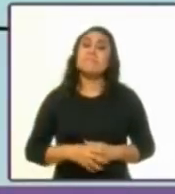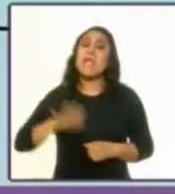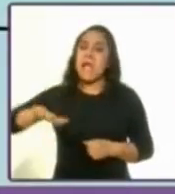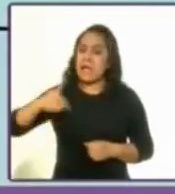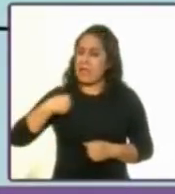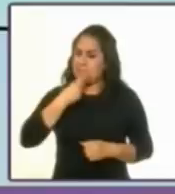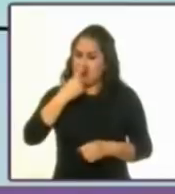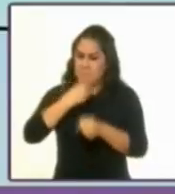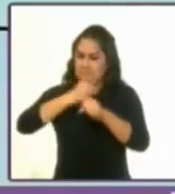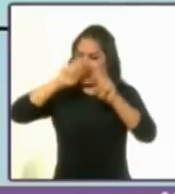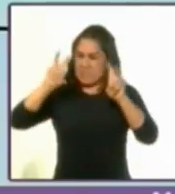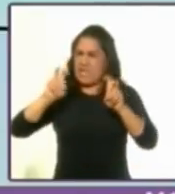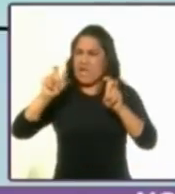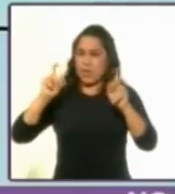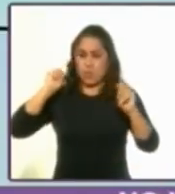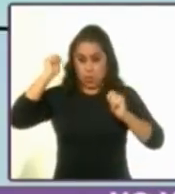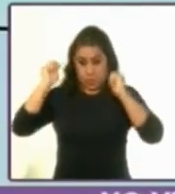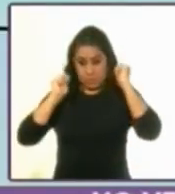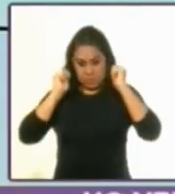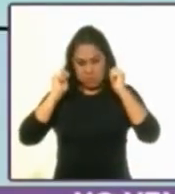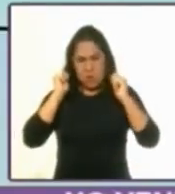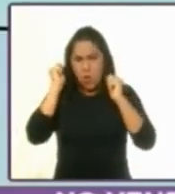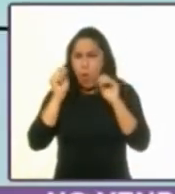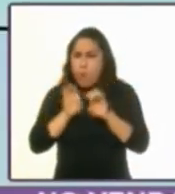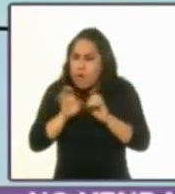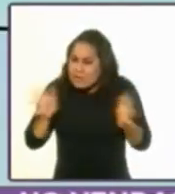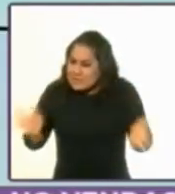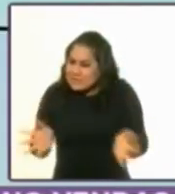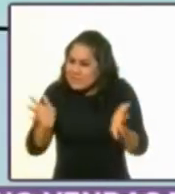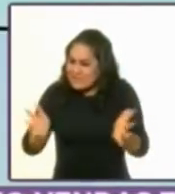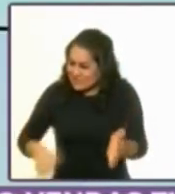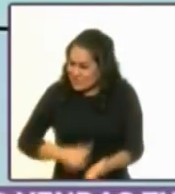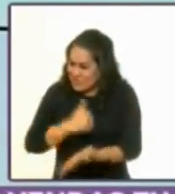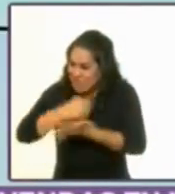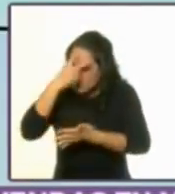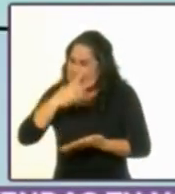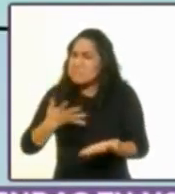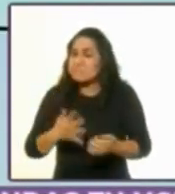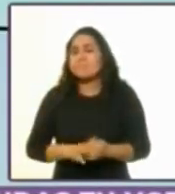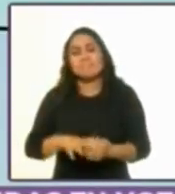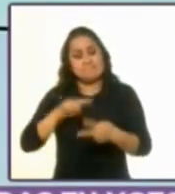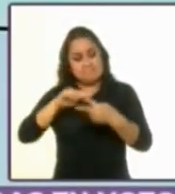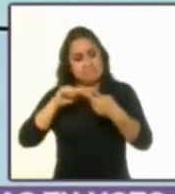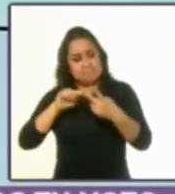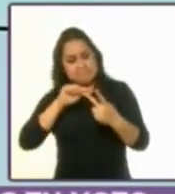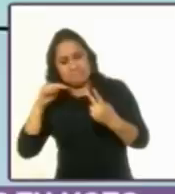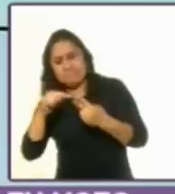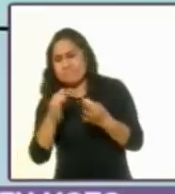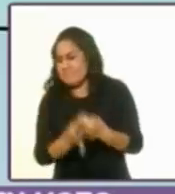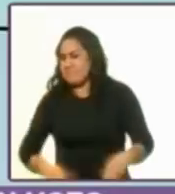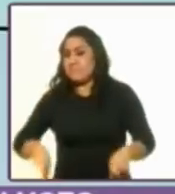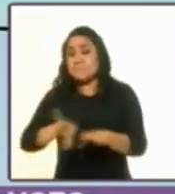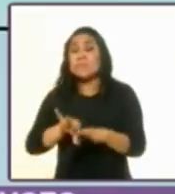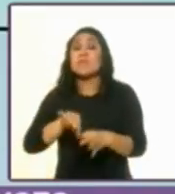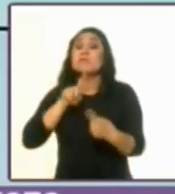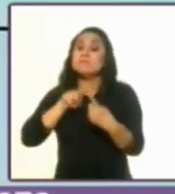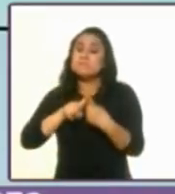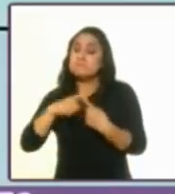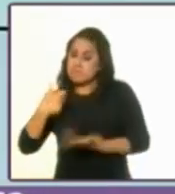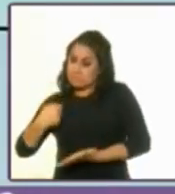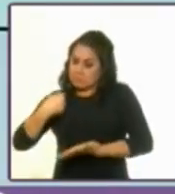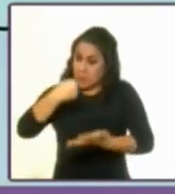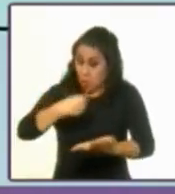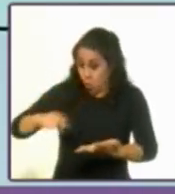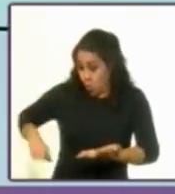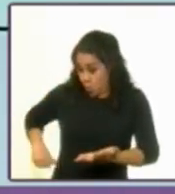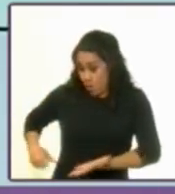que el primer tema es el turismo como potenciamos el turismo en la ciudad dos ejes fundamentales el primero es inversión del gobierno